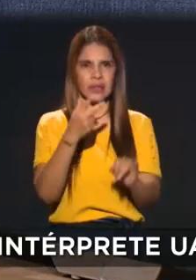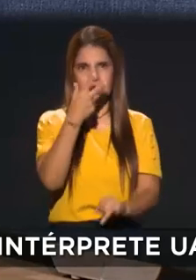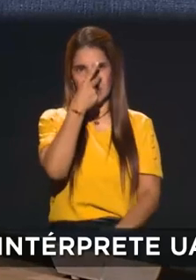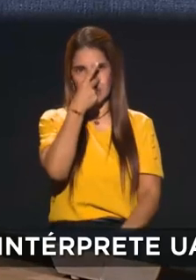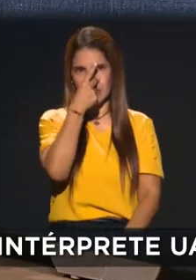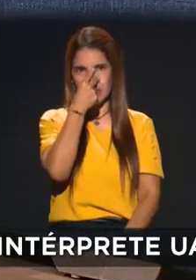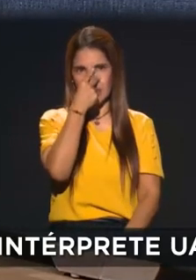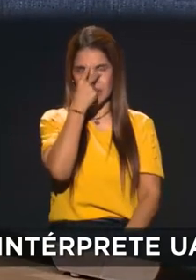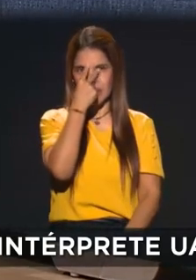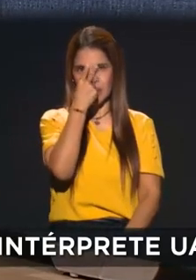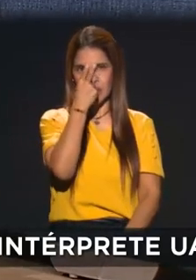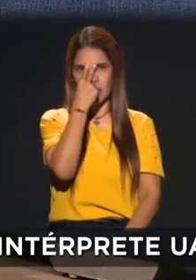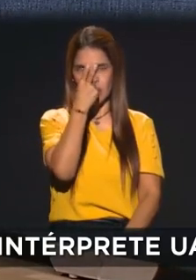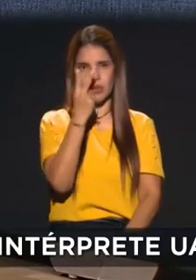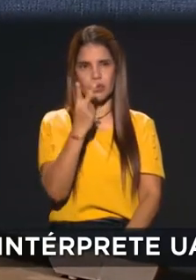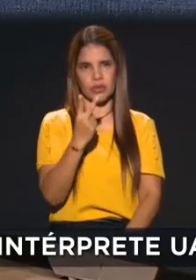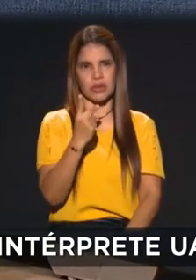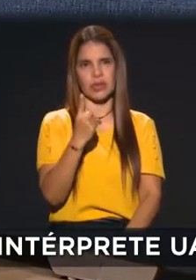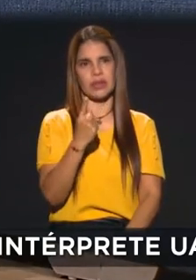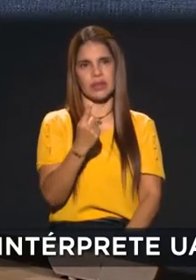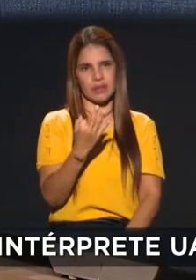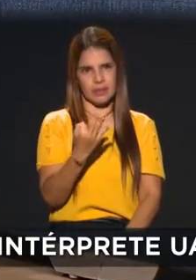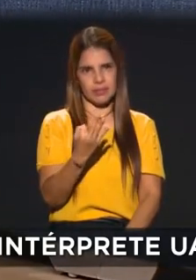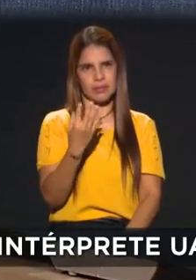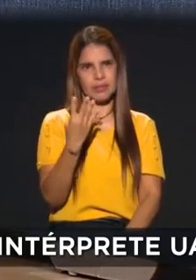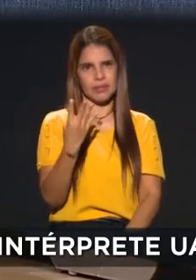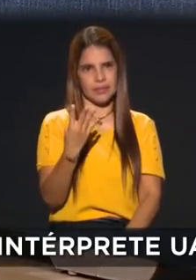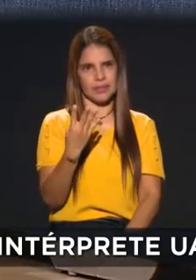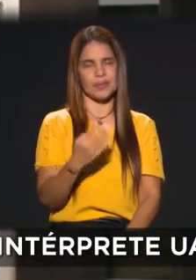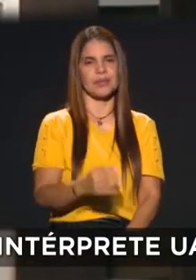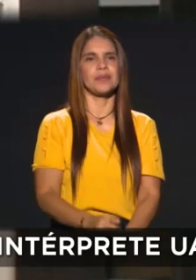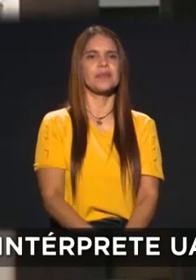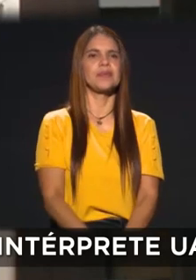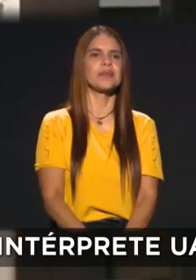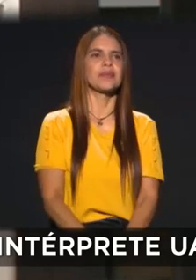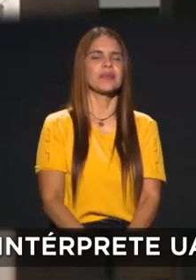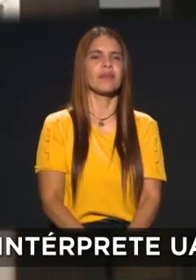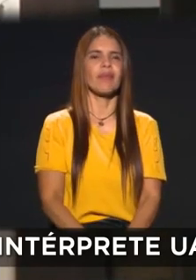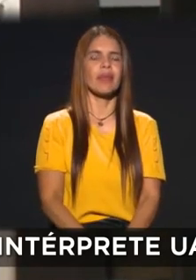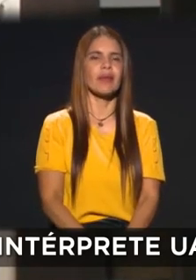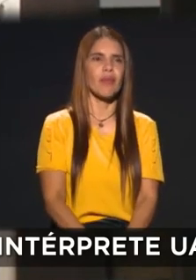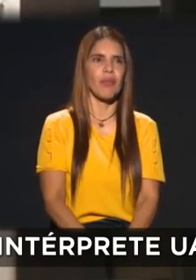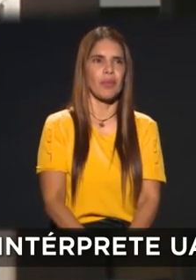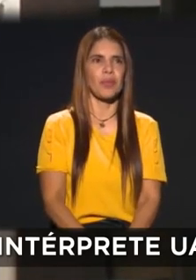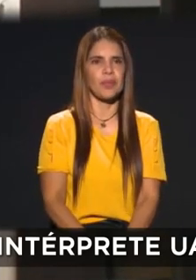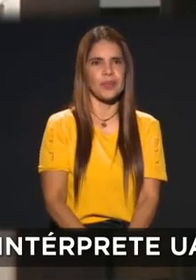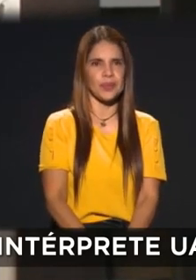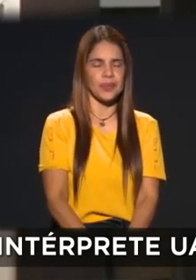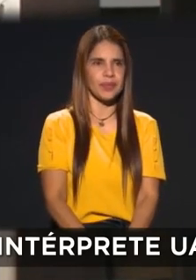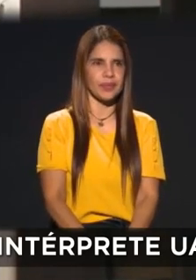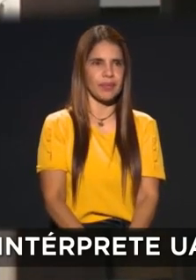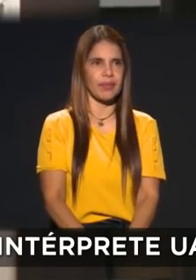y exhalas por izquierda 2, 3, 4. Inhalo por izquierda 2,